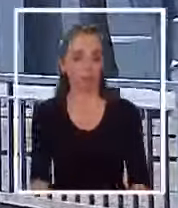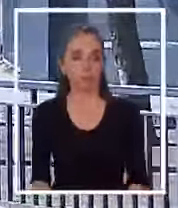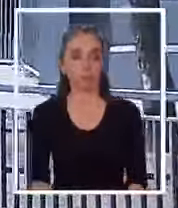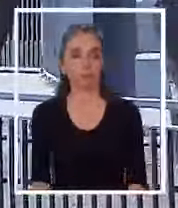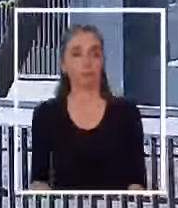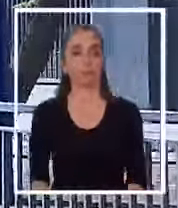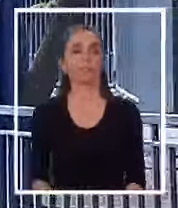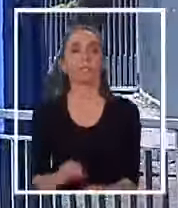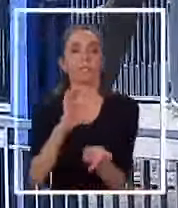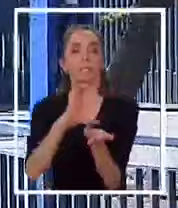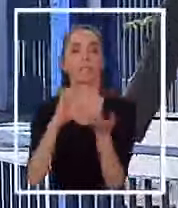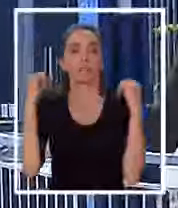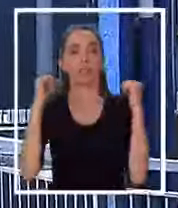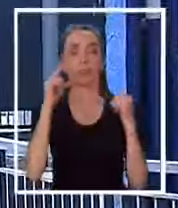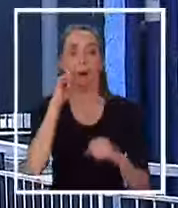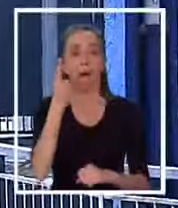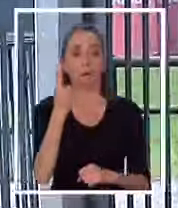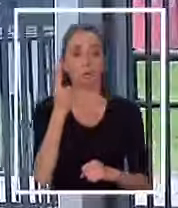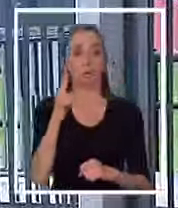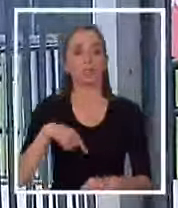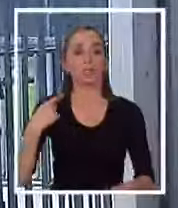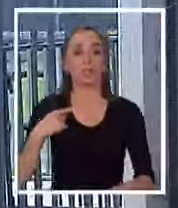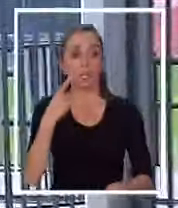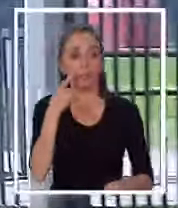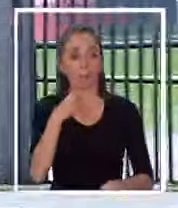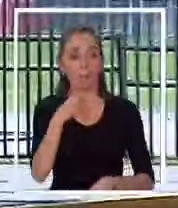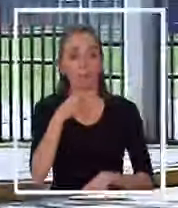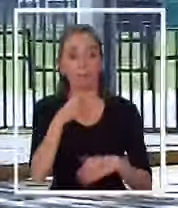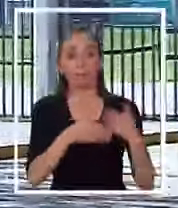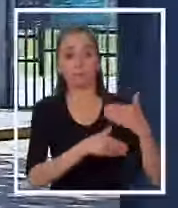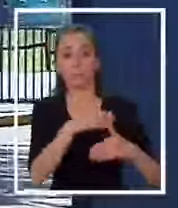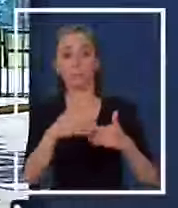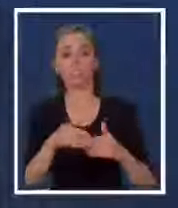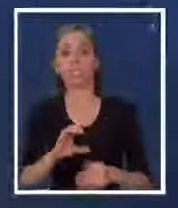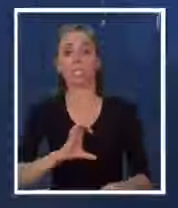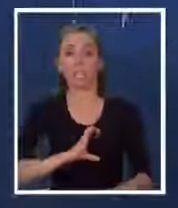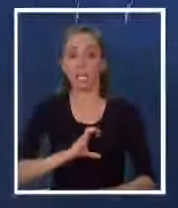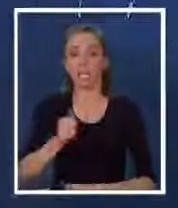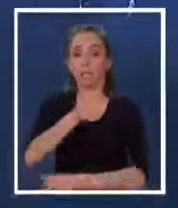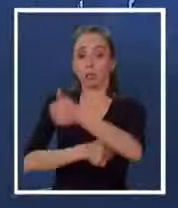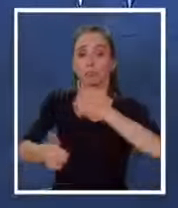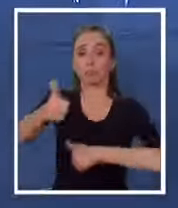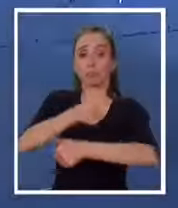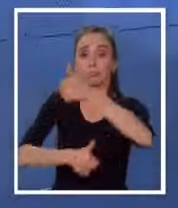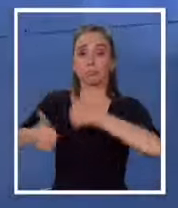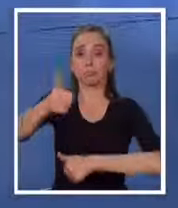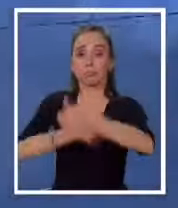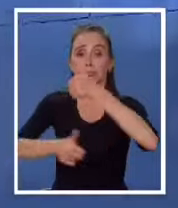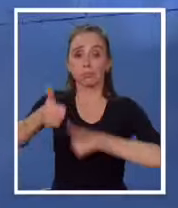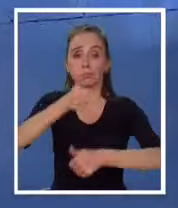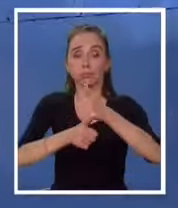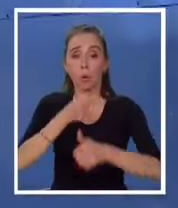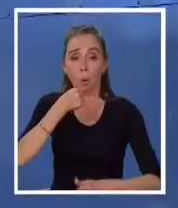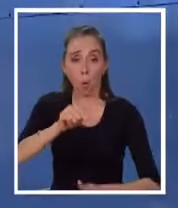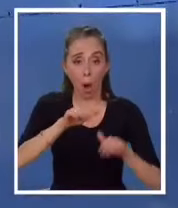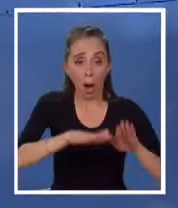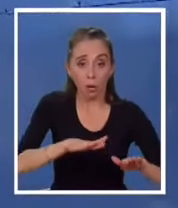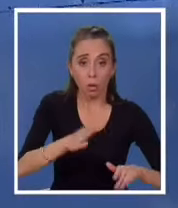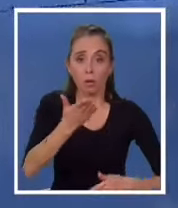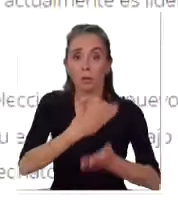El Centro Deportivo Azul ya casi se ha habituado a este andar. Técnicos que llegan, se van y prontamente son reemplazados por